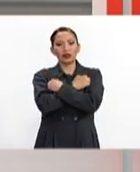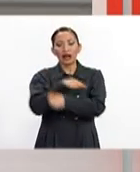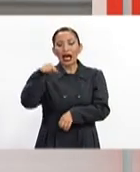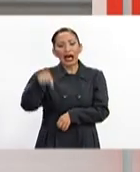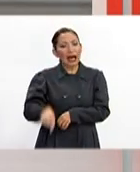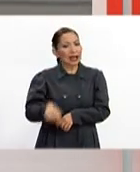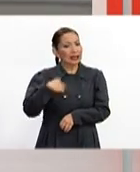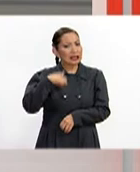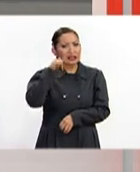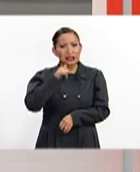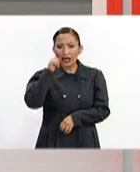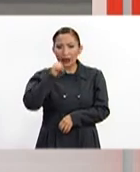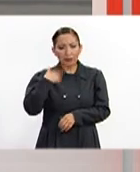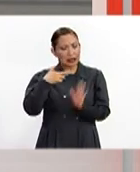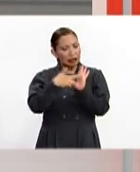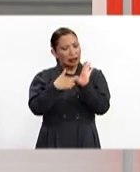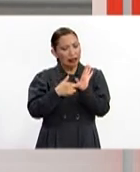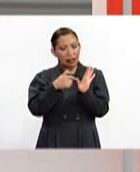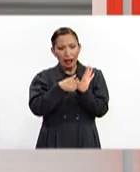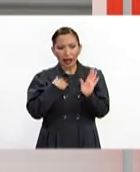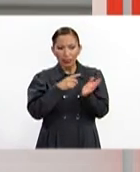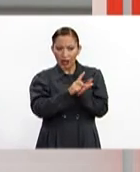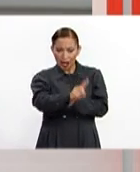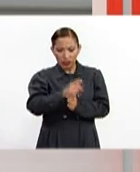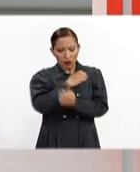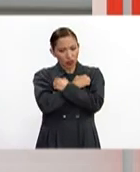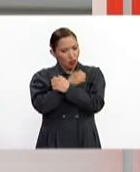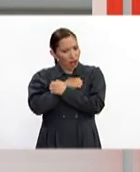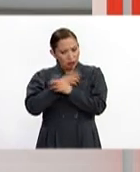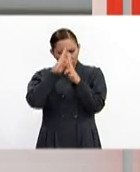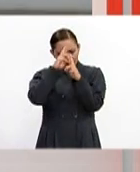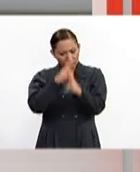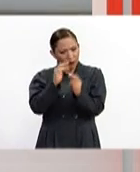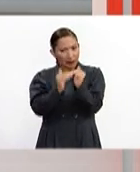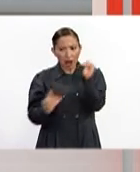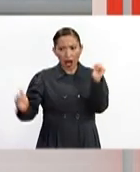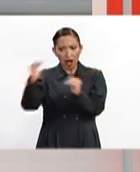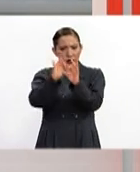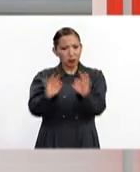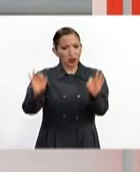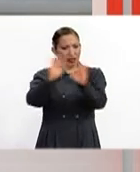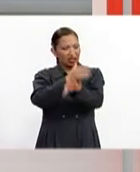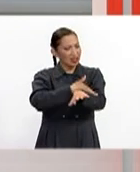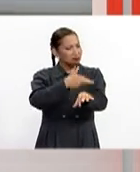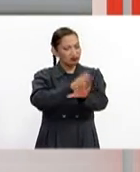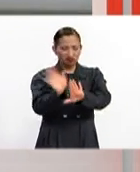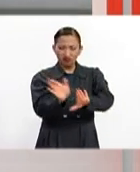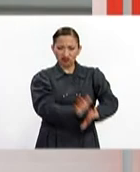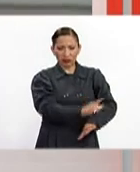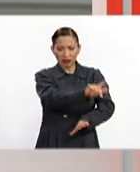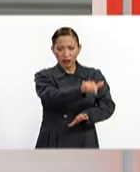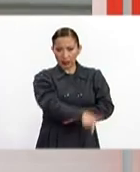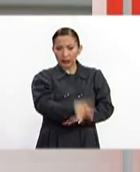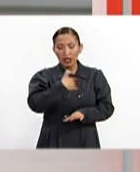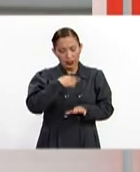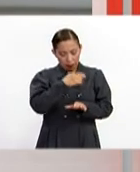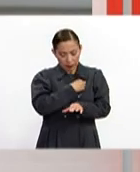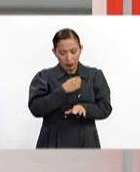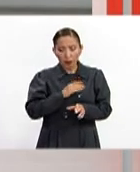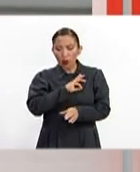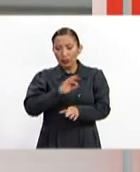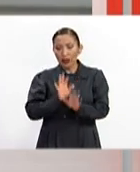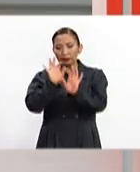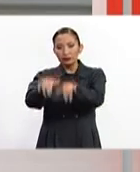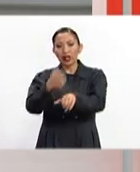Aquí estamos bajo el principio de que el derecho a la educación está por encima del papeleo y eso nos va a permitir que se integren a